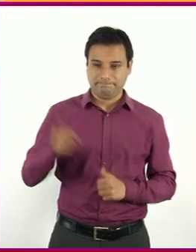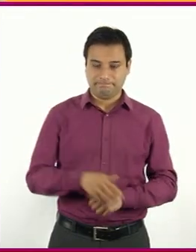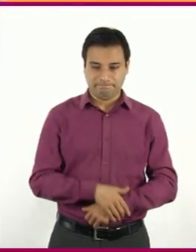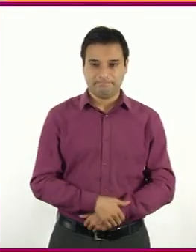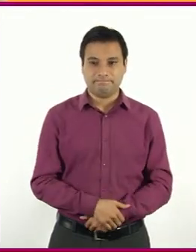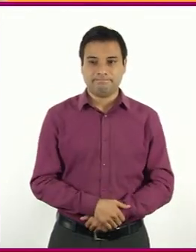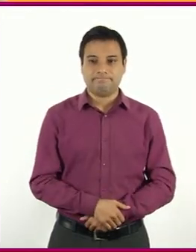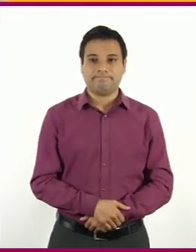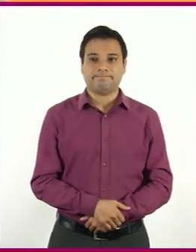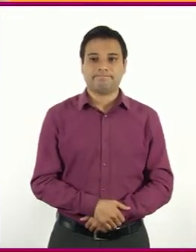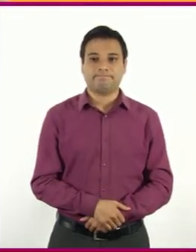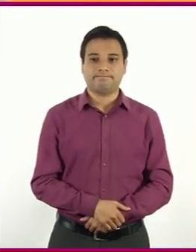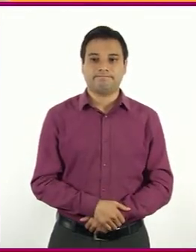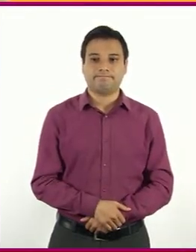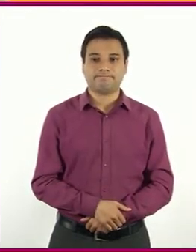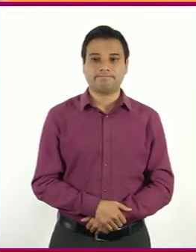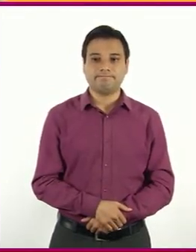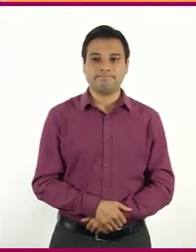jala.